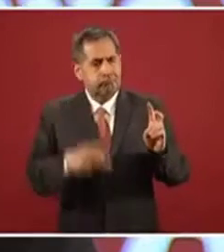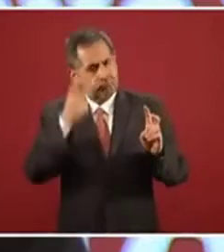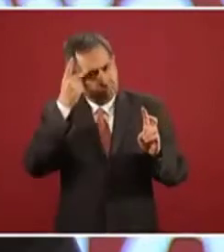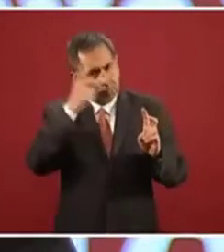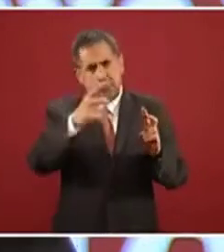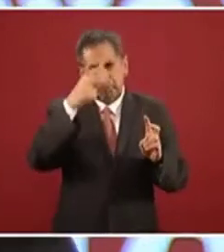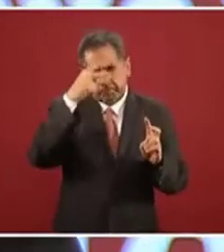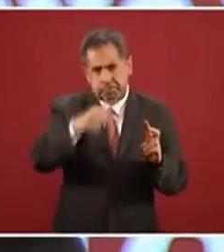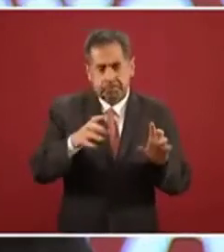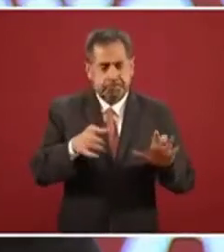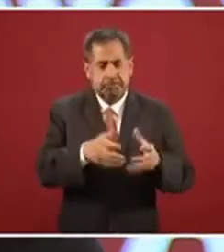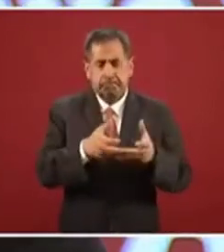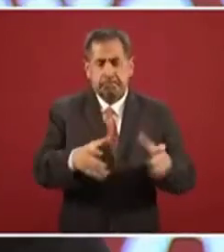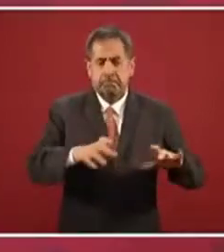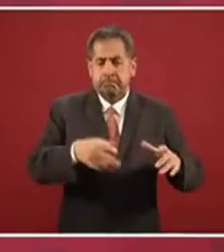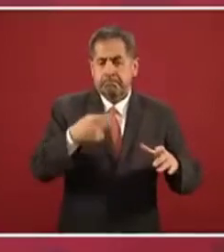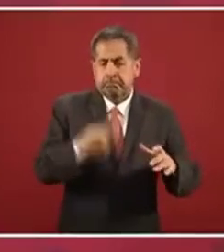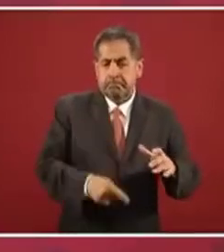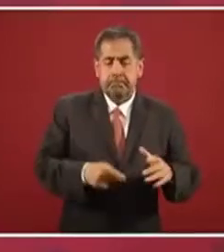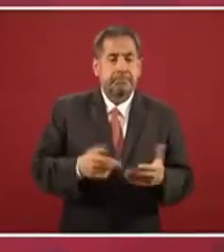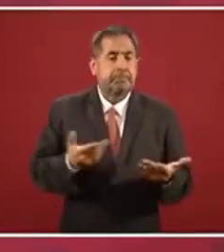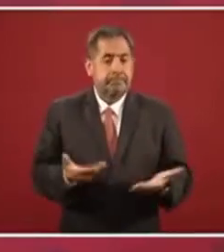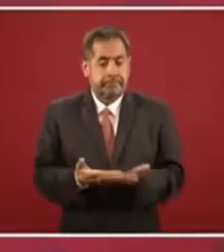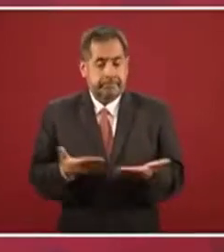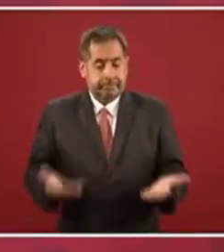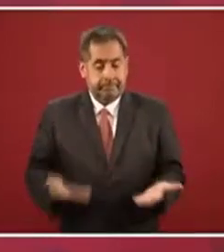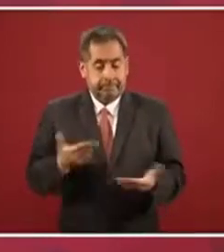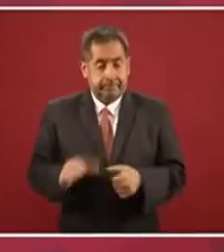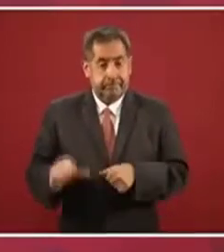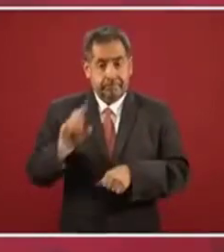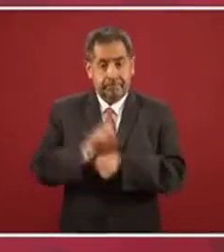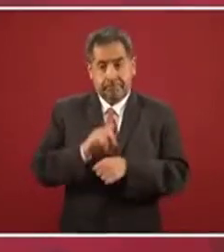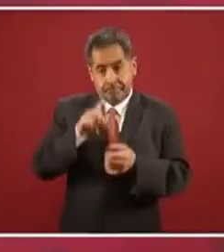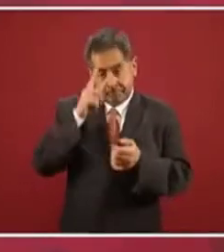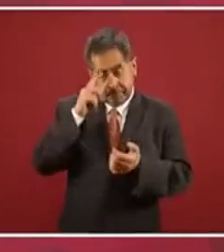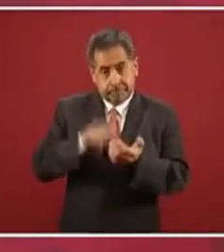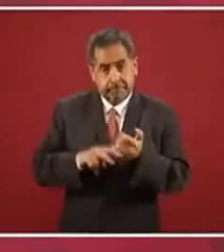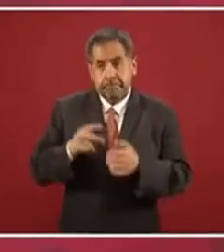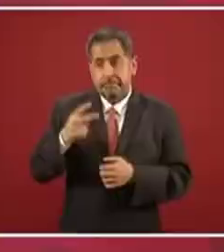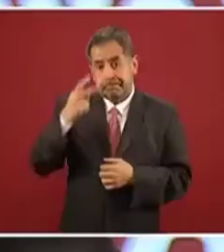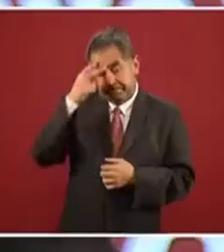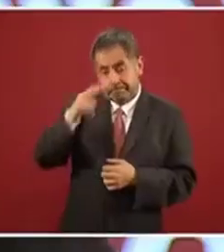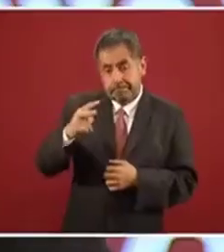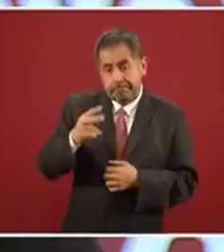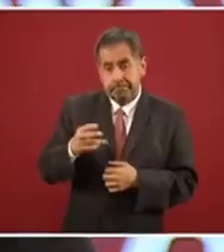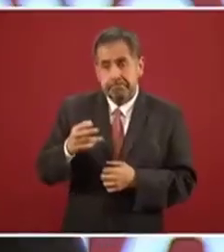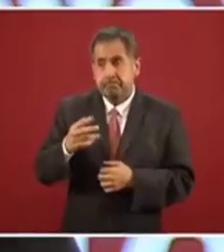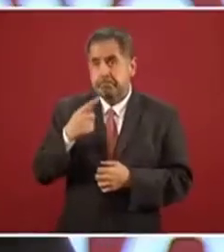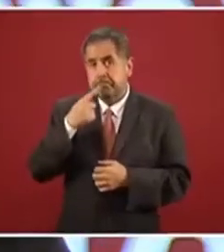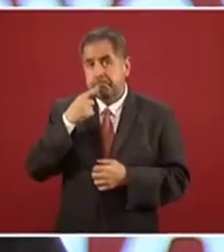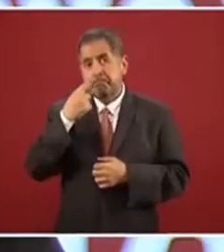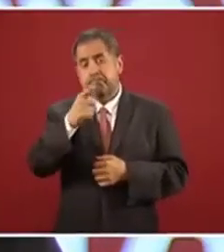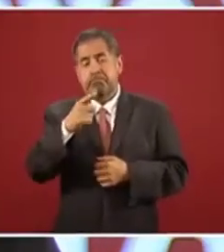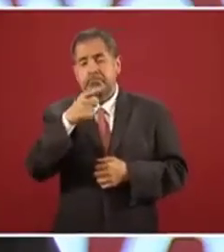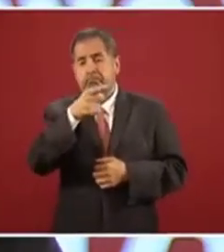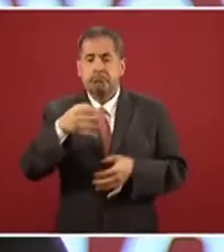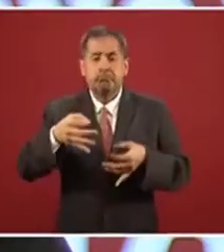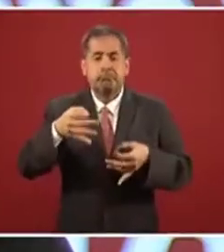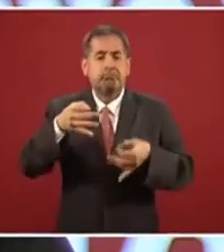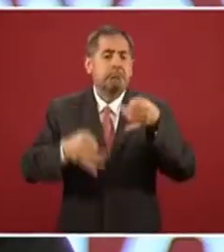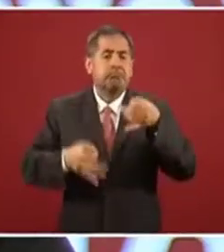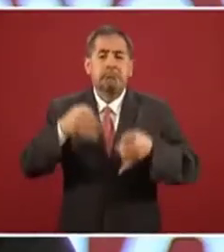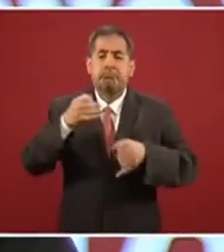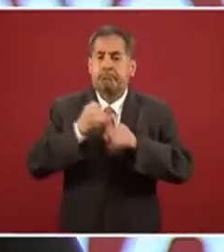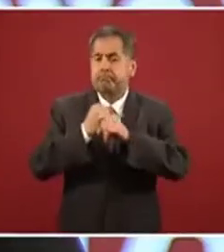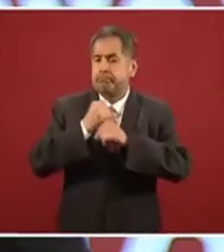representan. El día de hoy México está presentando un instrumento jurídico ante la Corte